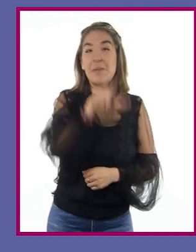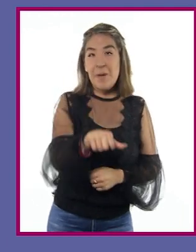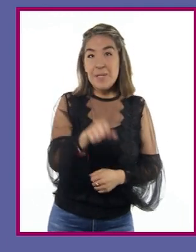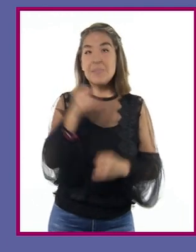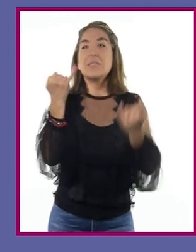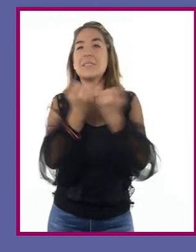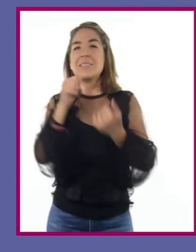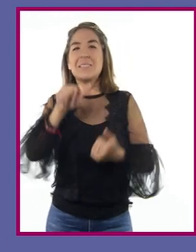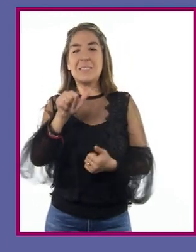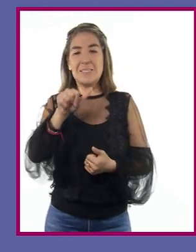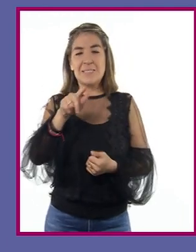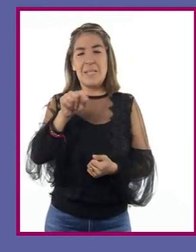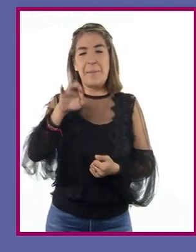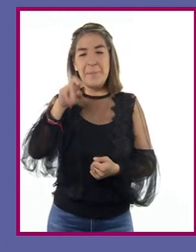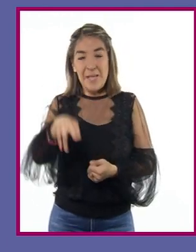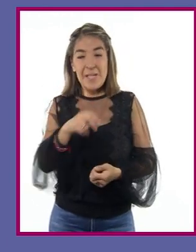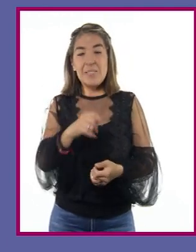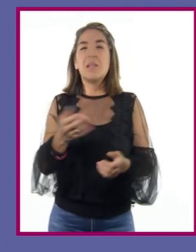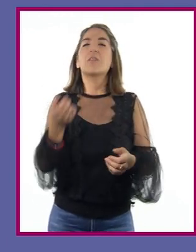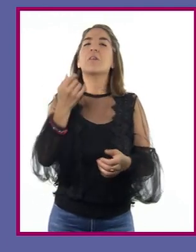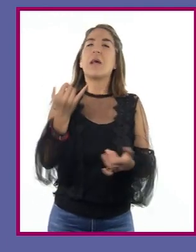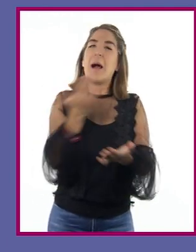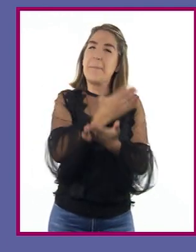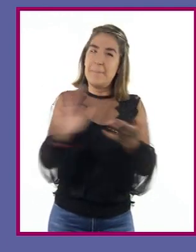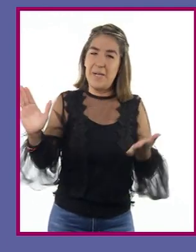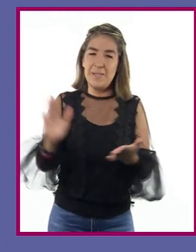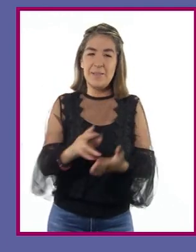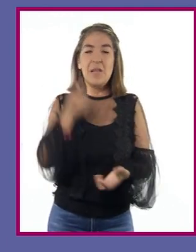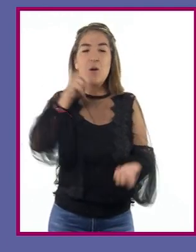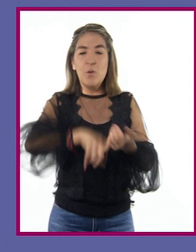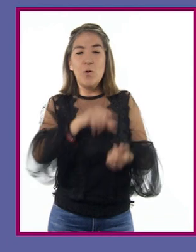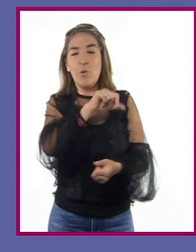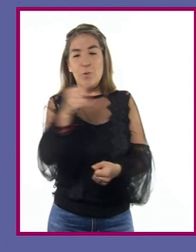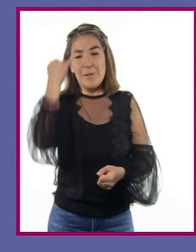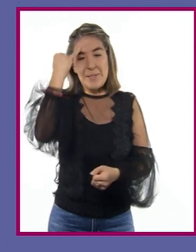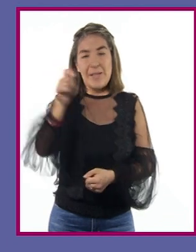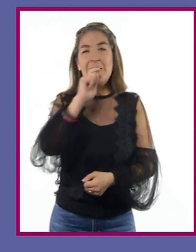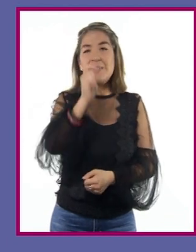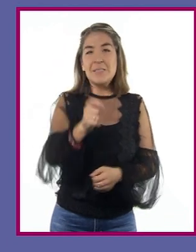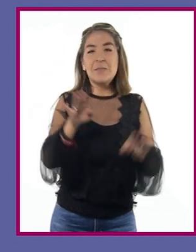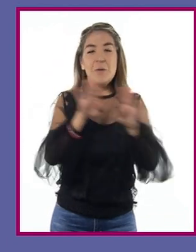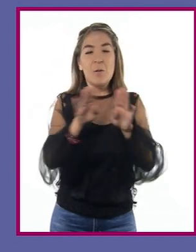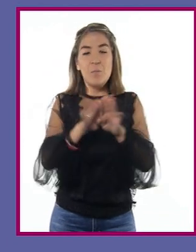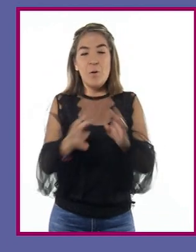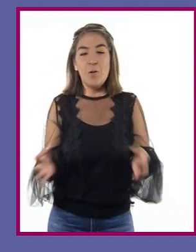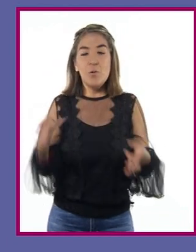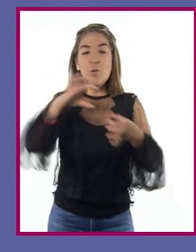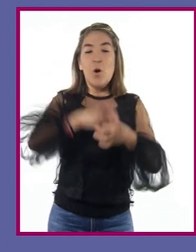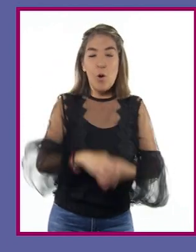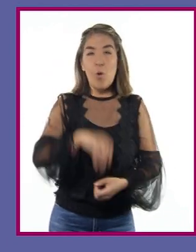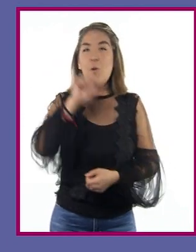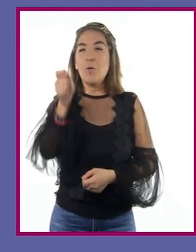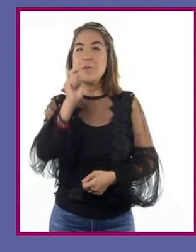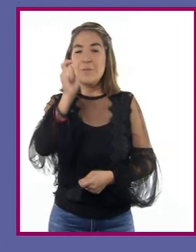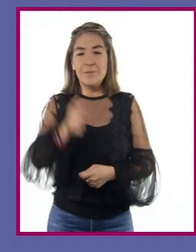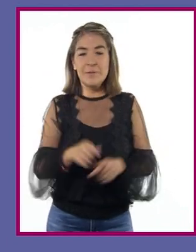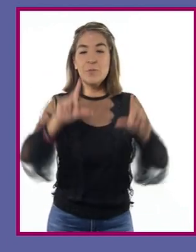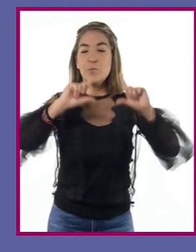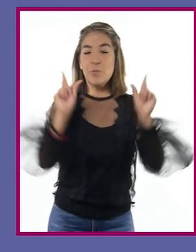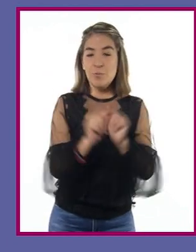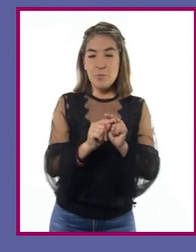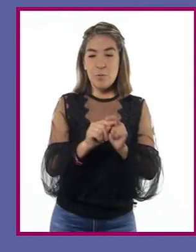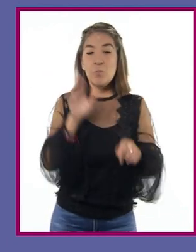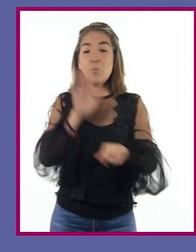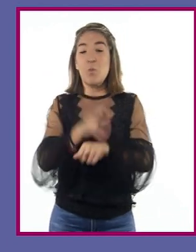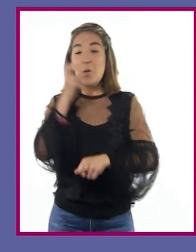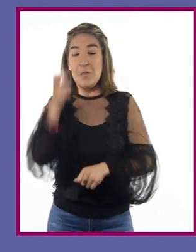también, incluso, aparte. Hay algunos que introducen ideas que son consecuencia de otras, como en conclusión,